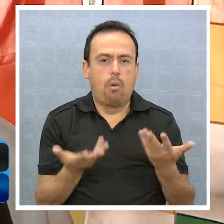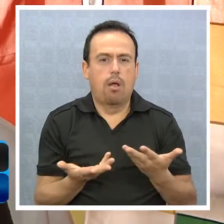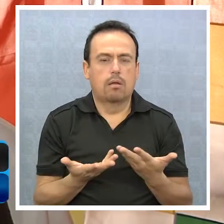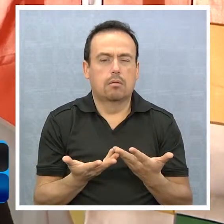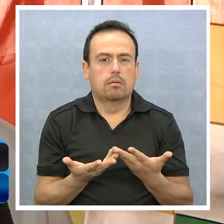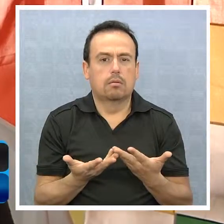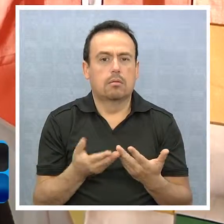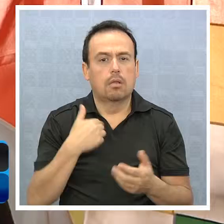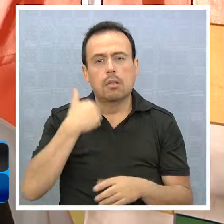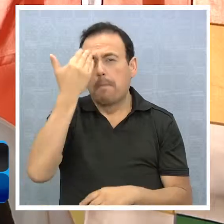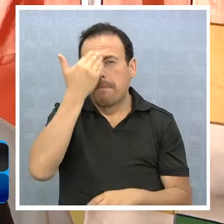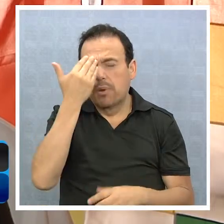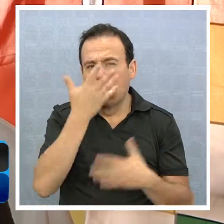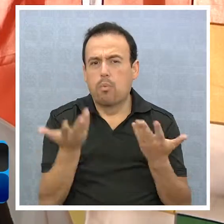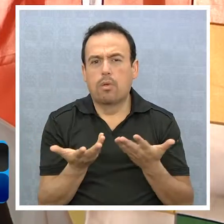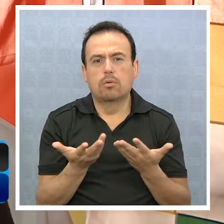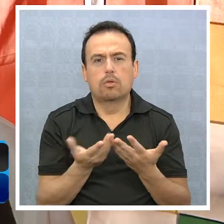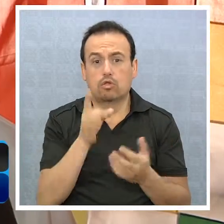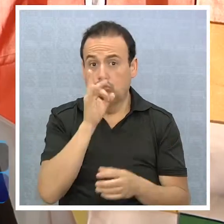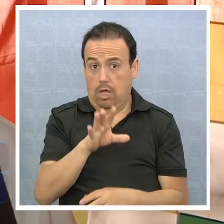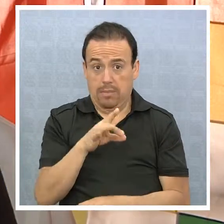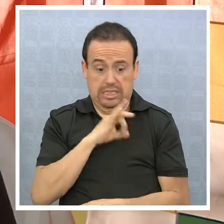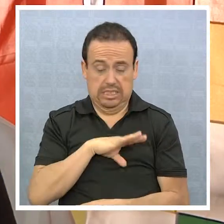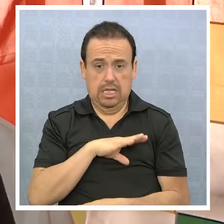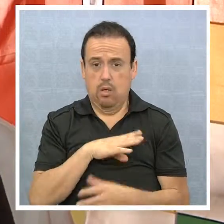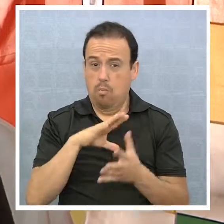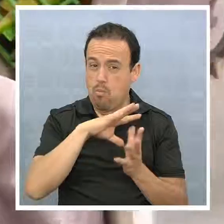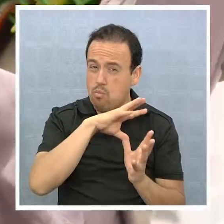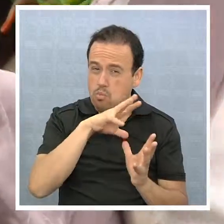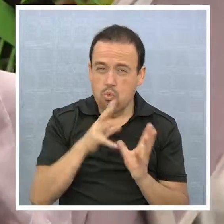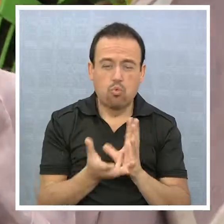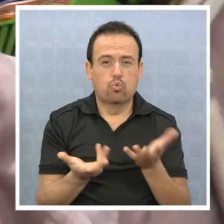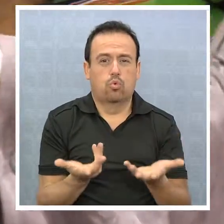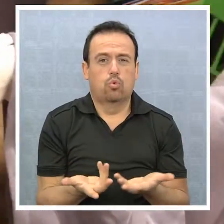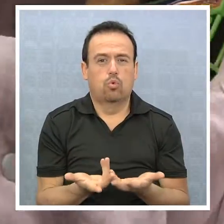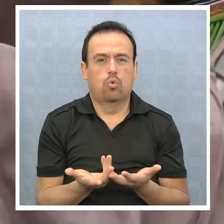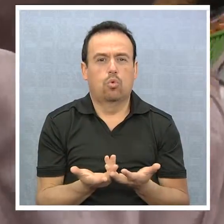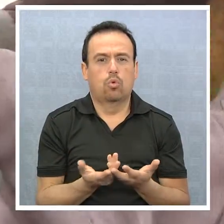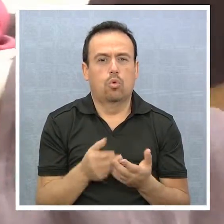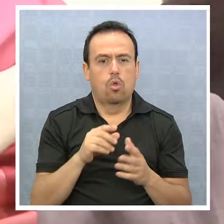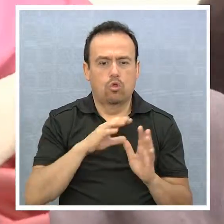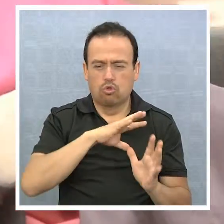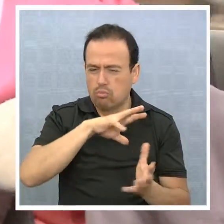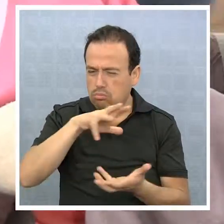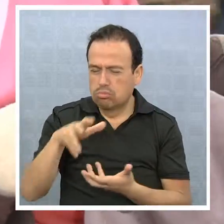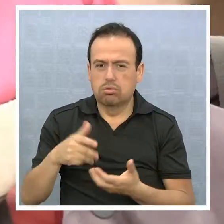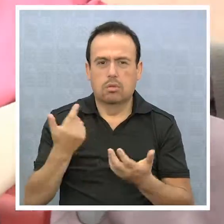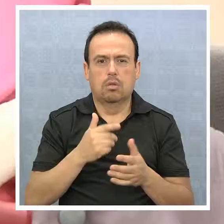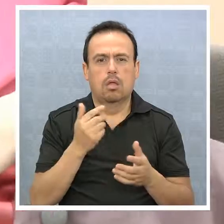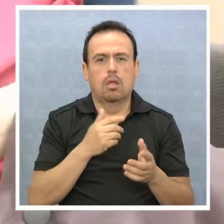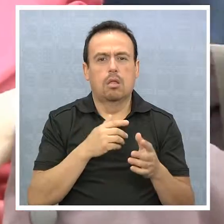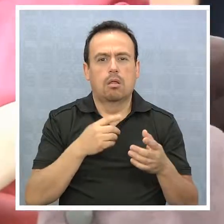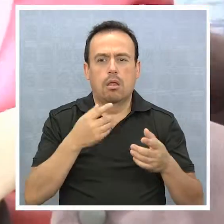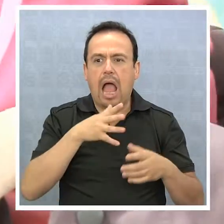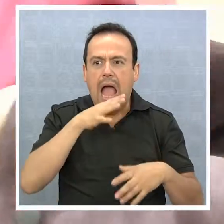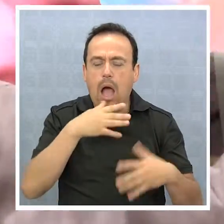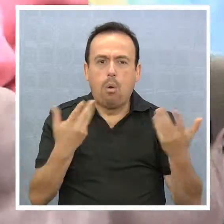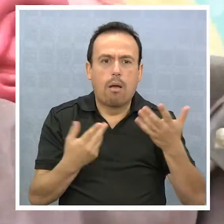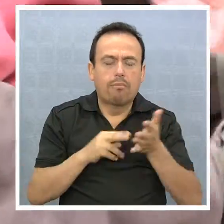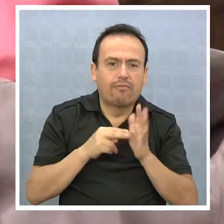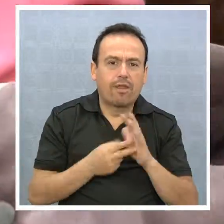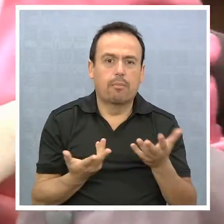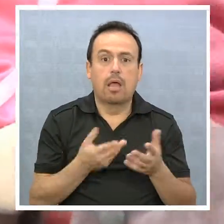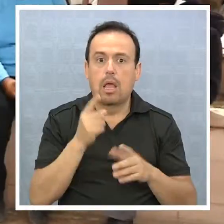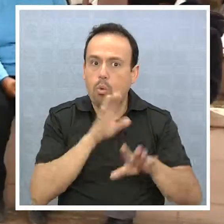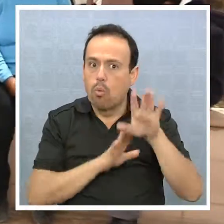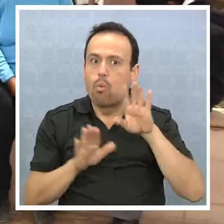hídrico eso es preocupante no sólo en chile en el mundo yo diría en el planeta se habla de una guerra de agua